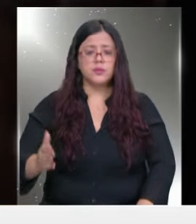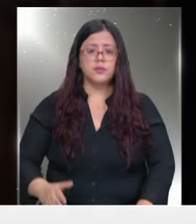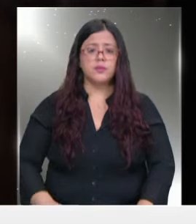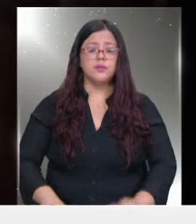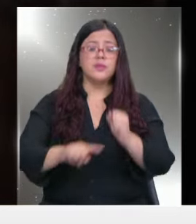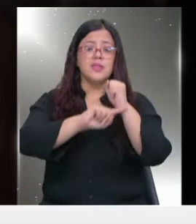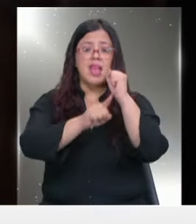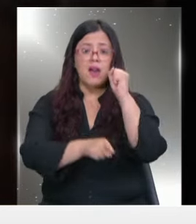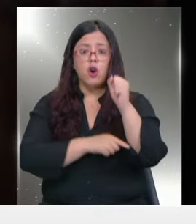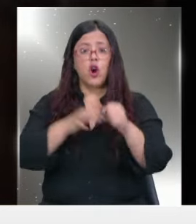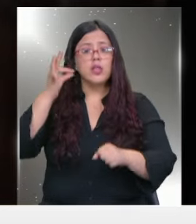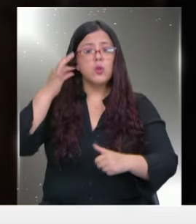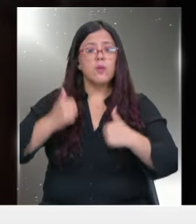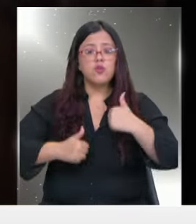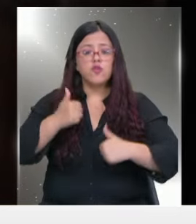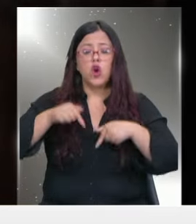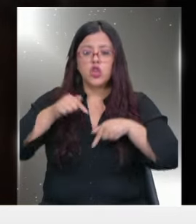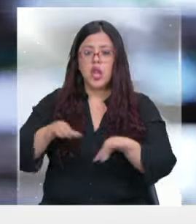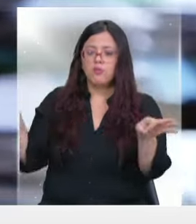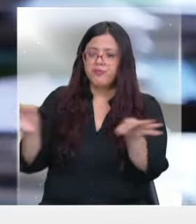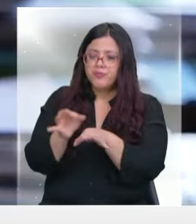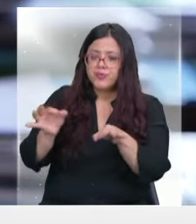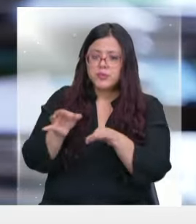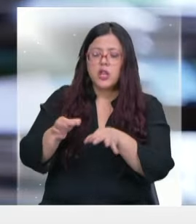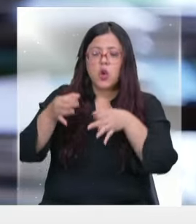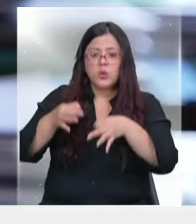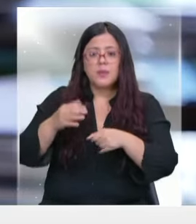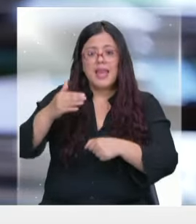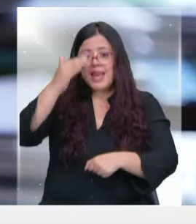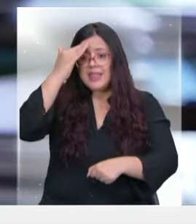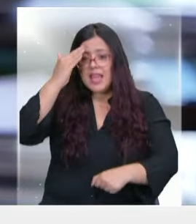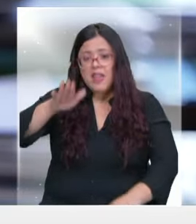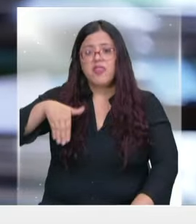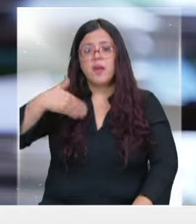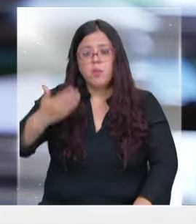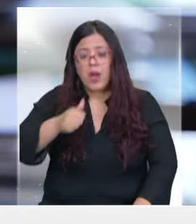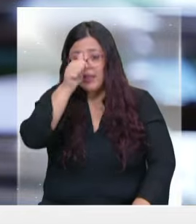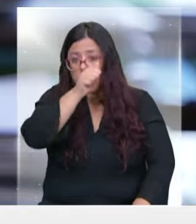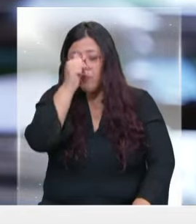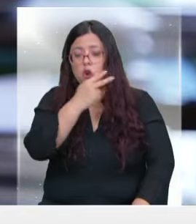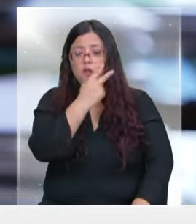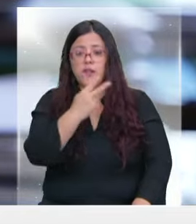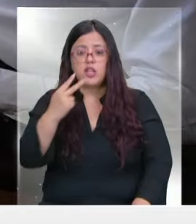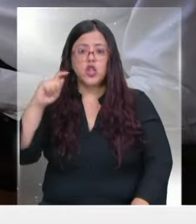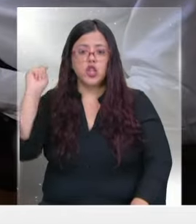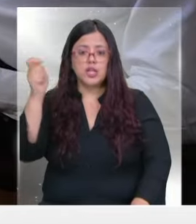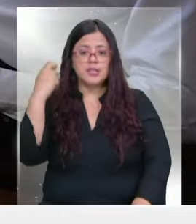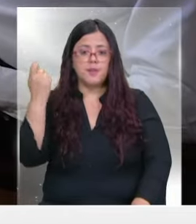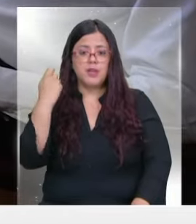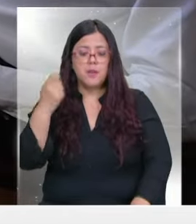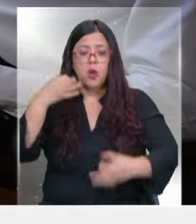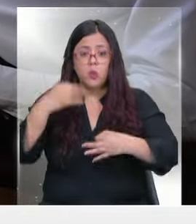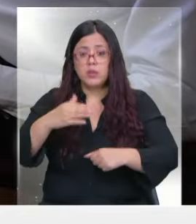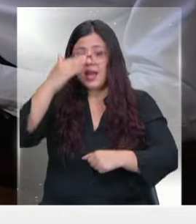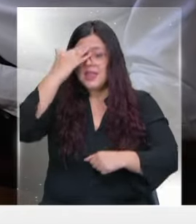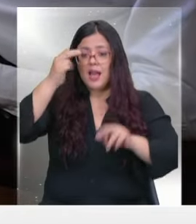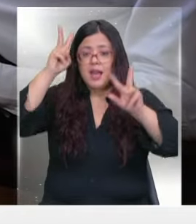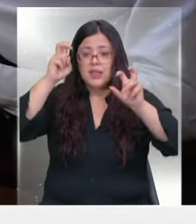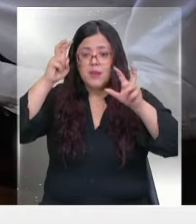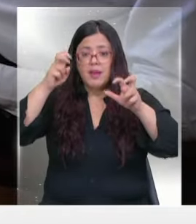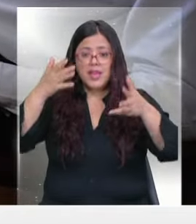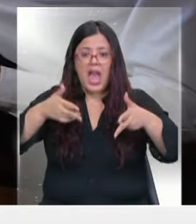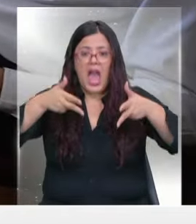El abogado de la profesional hoy entrega detalles de lo que fueron los días posteriores al domingo 22 de septiembre, día del presunto